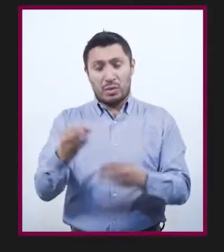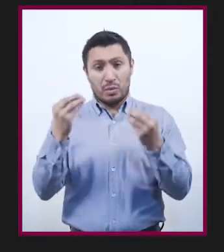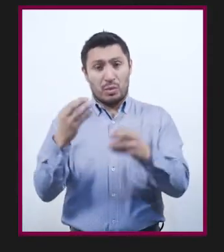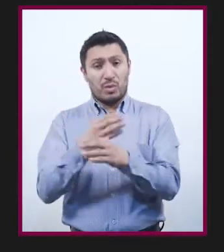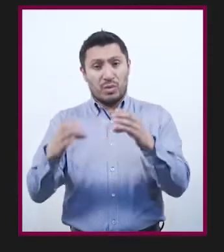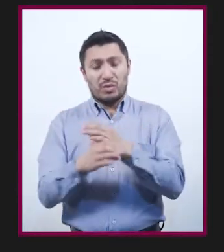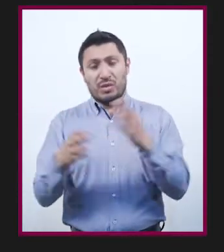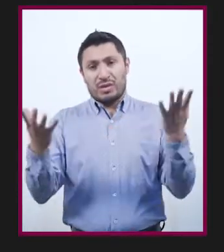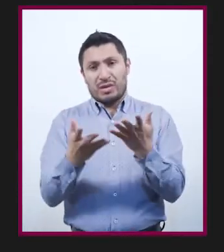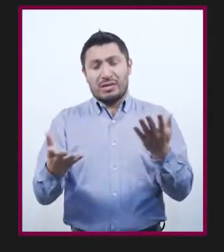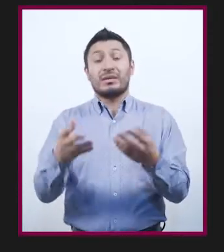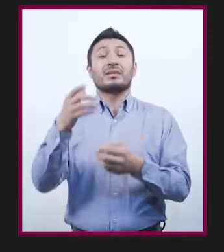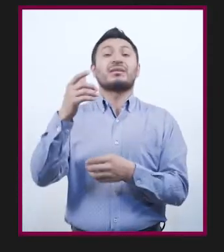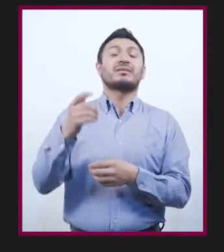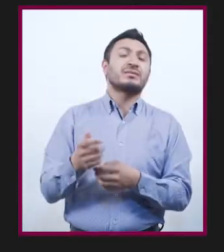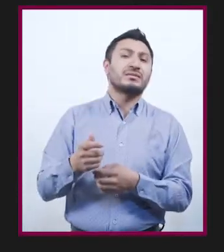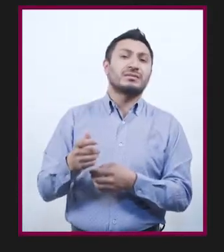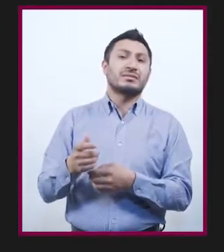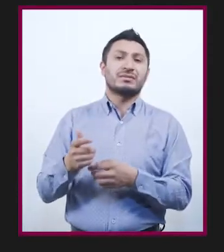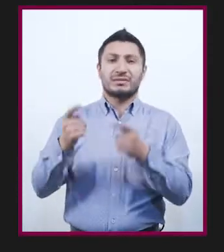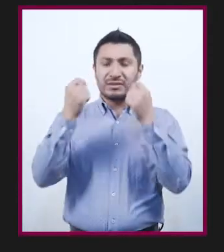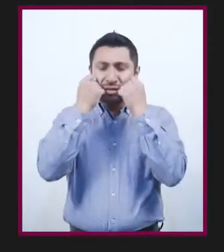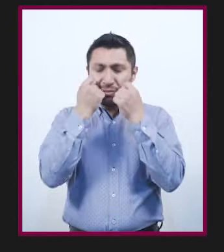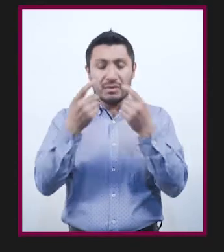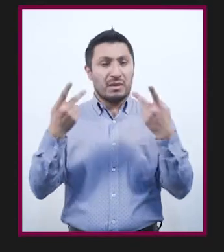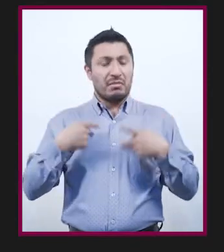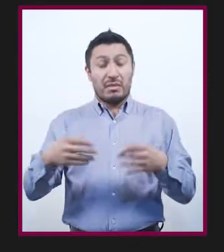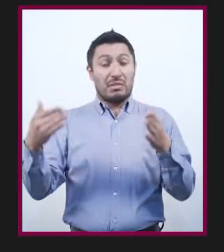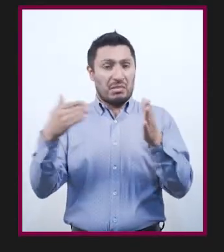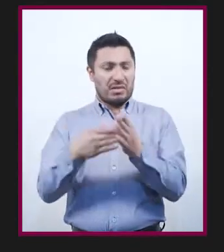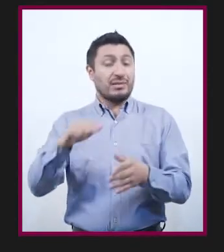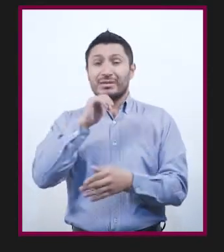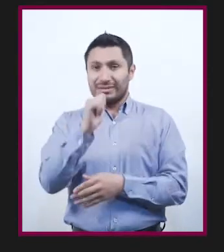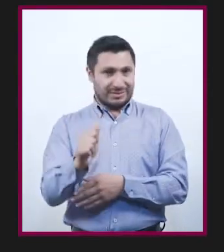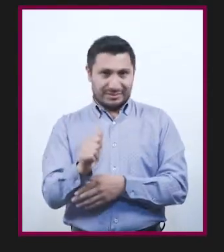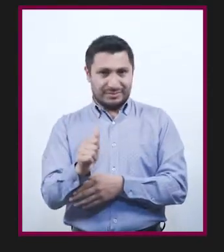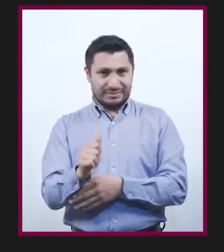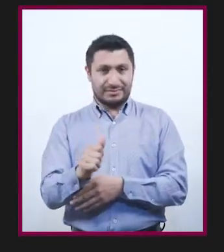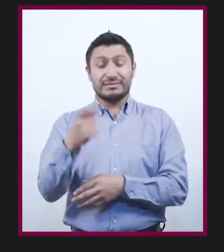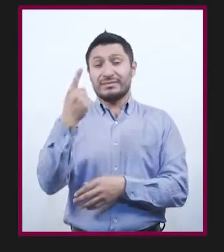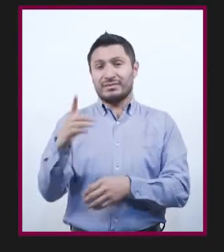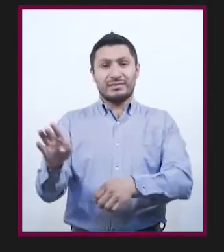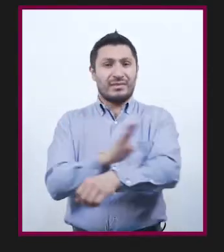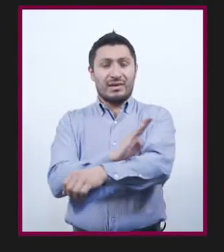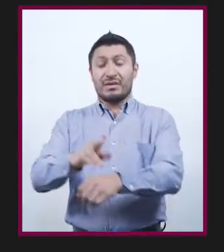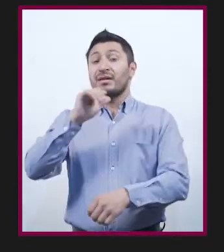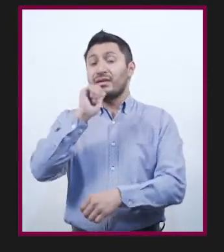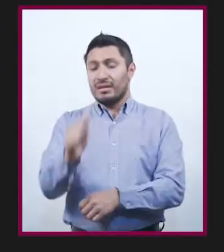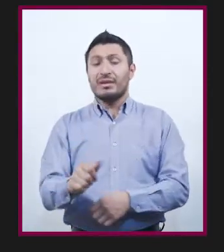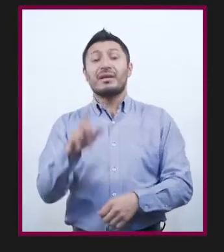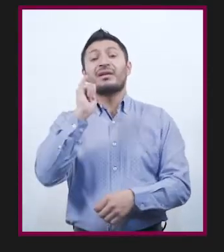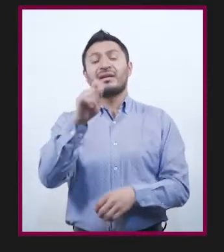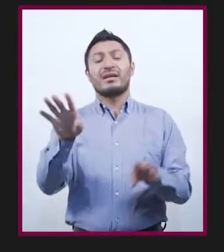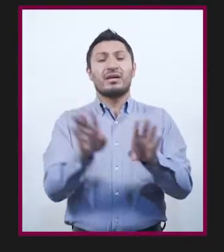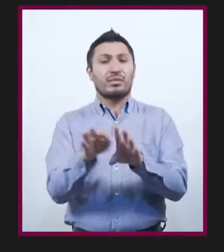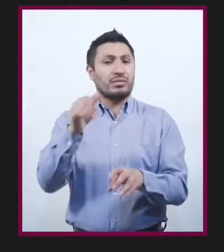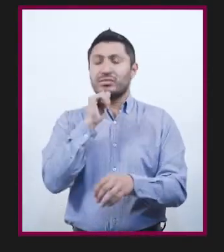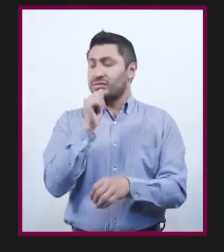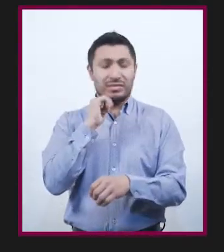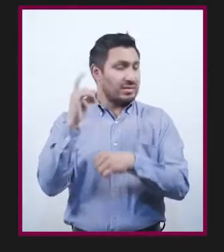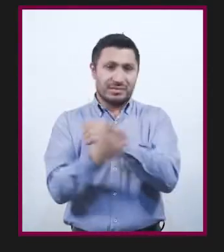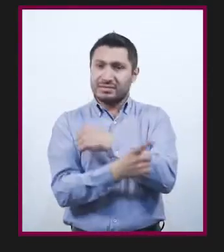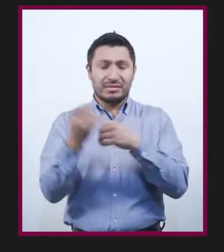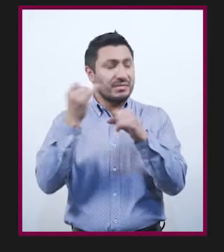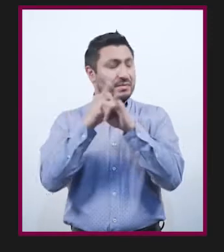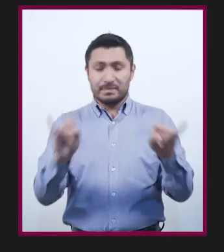tener. Pues una ventaja sería que me siento con muchas energías de cumplir mis metas y varias